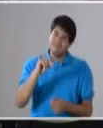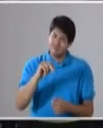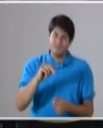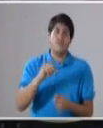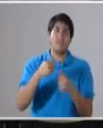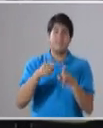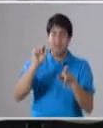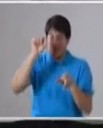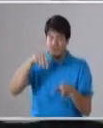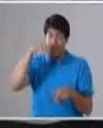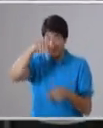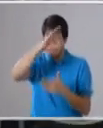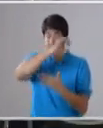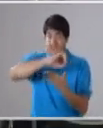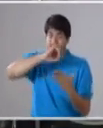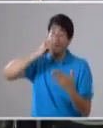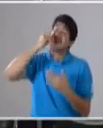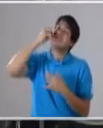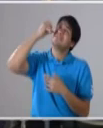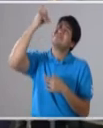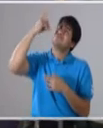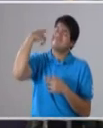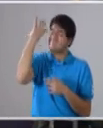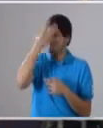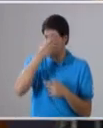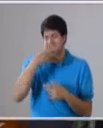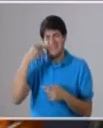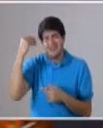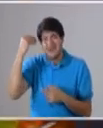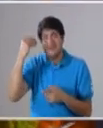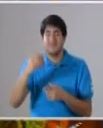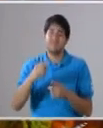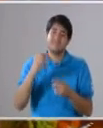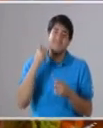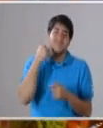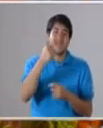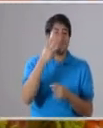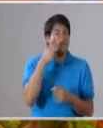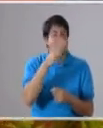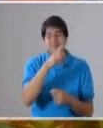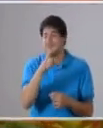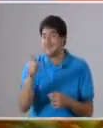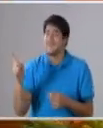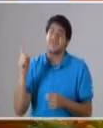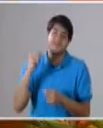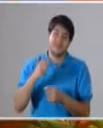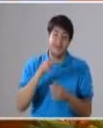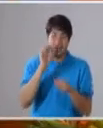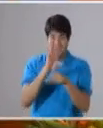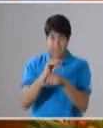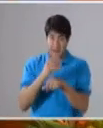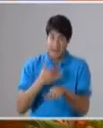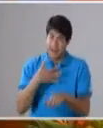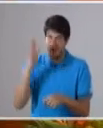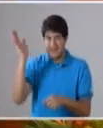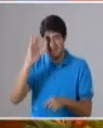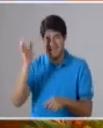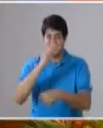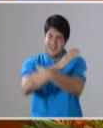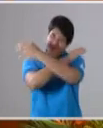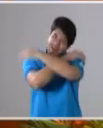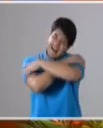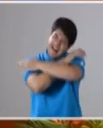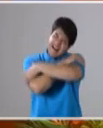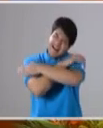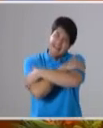es precioso. Amén. Así que qué bueno verlo, hermano. De veras, permítame saludarle con un abrazo